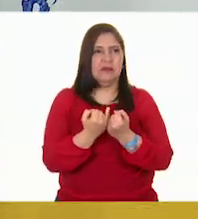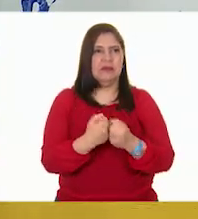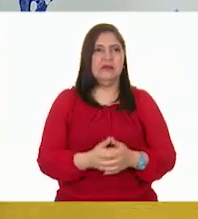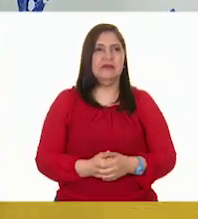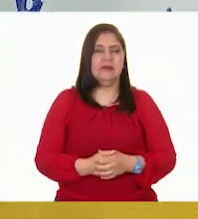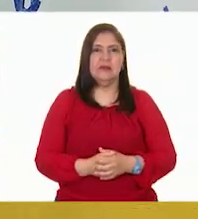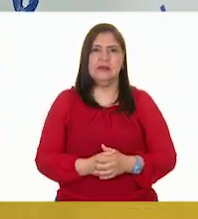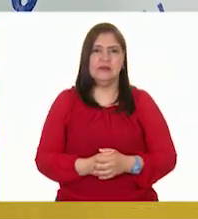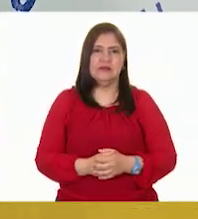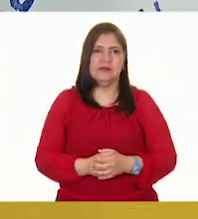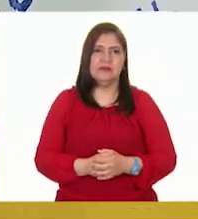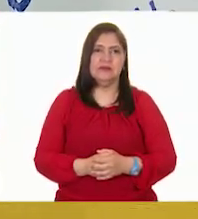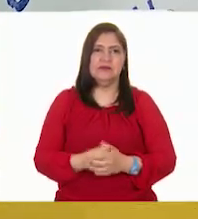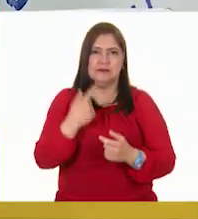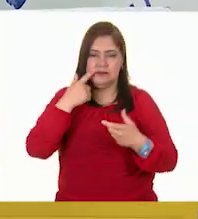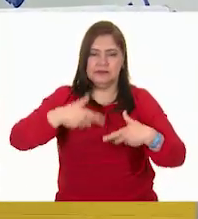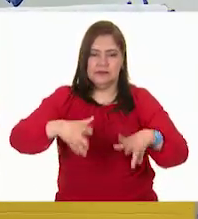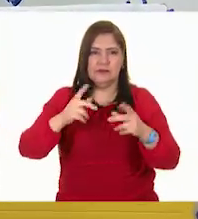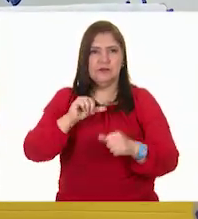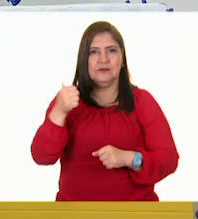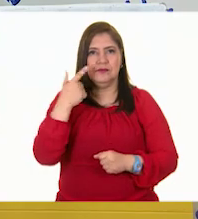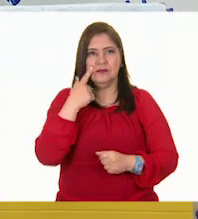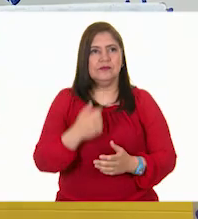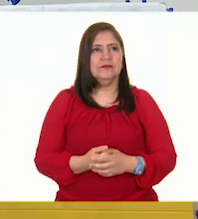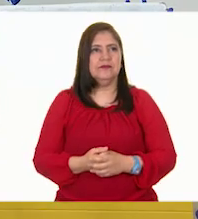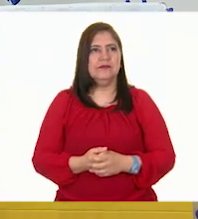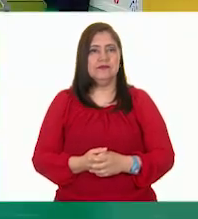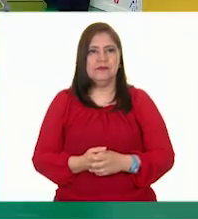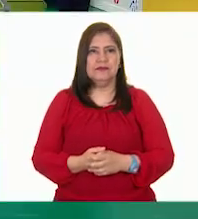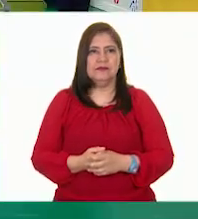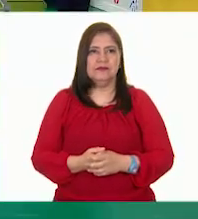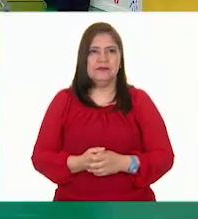volver a lanzar. A ver cuál va a caer.